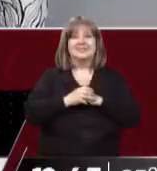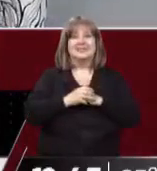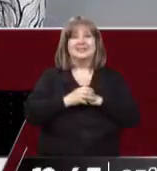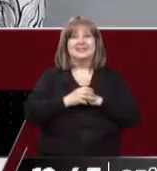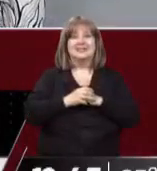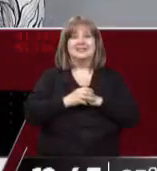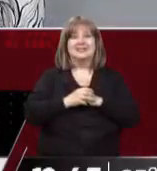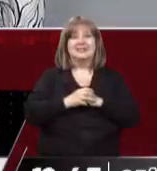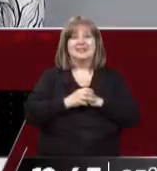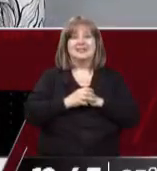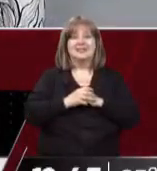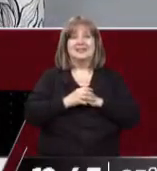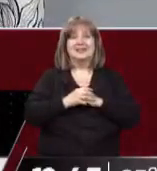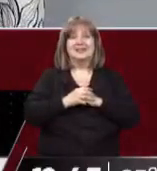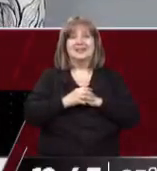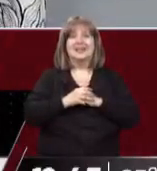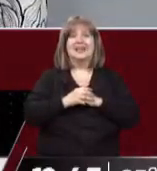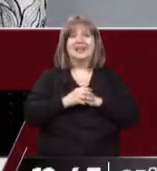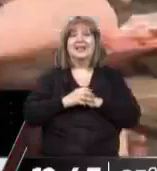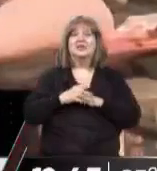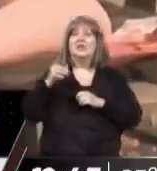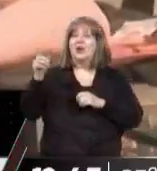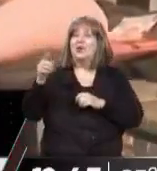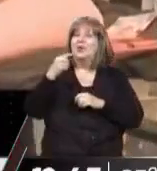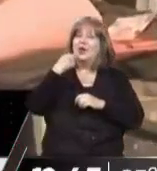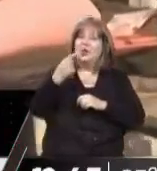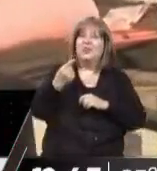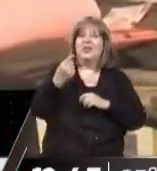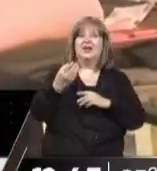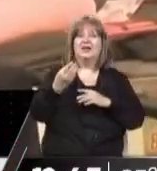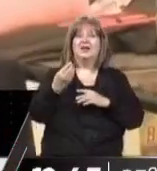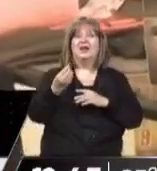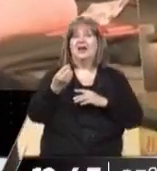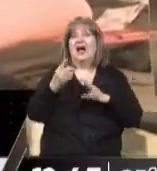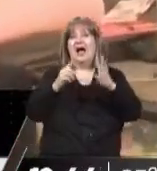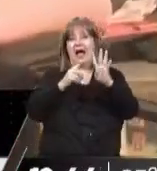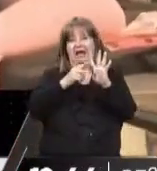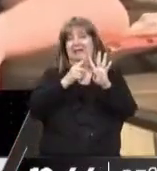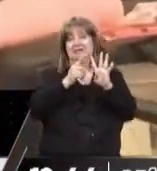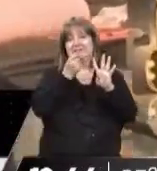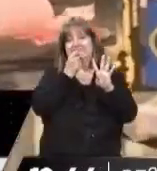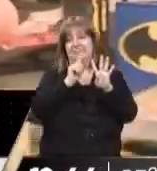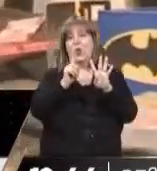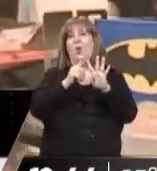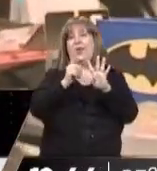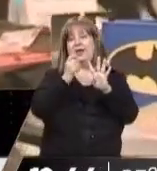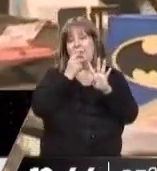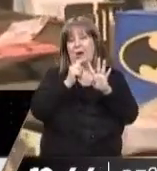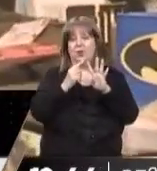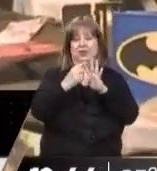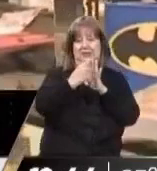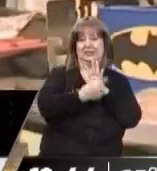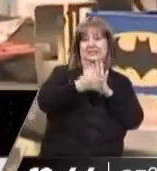Qué fiero el de Ben Affleck, qué fiero ese Batman. Sí, me gusta, vale. Y lo vas a hacer vos mañana porque están haciendo como un acertijo por toda la ciudad en la semana de